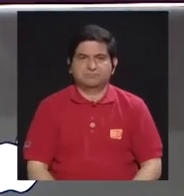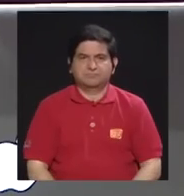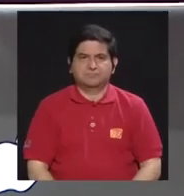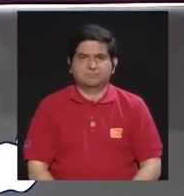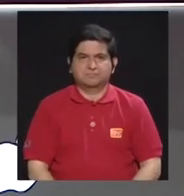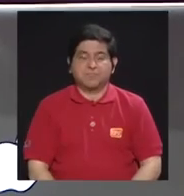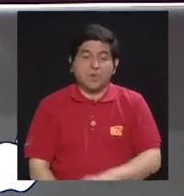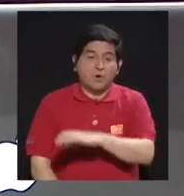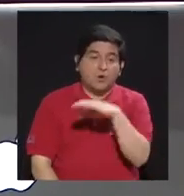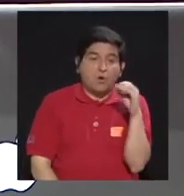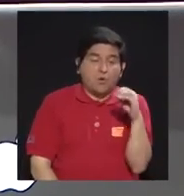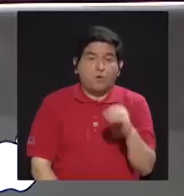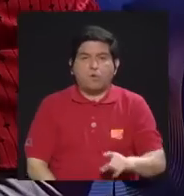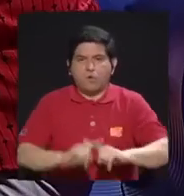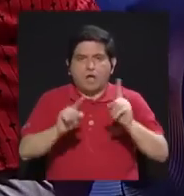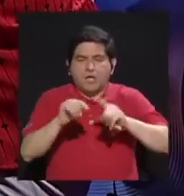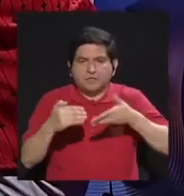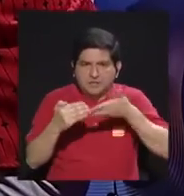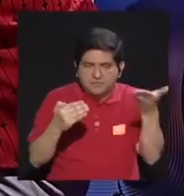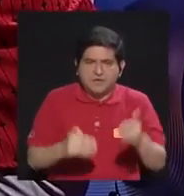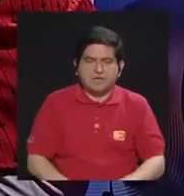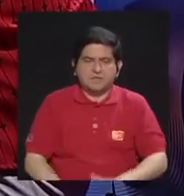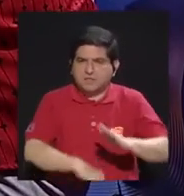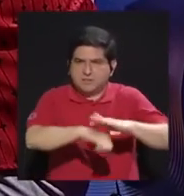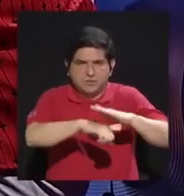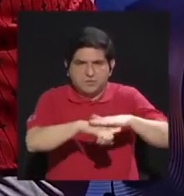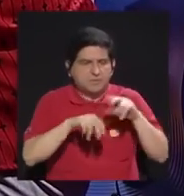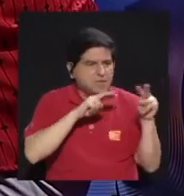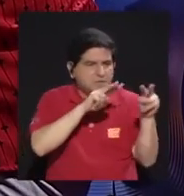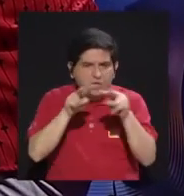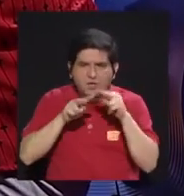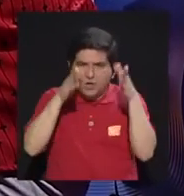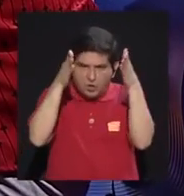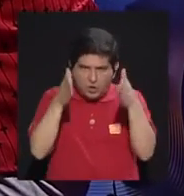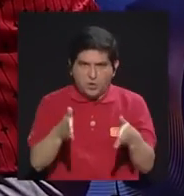porque, bueno, entre otras cosas, no se va a permitir observadores